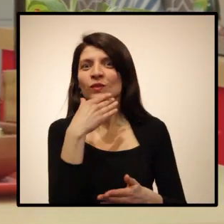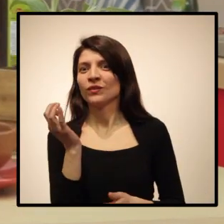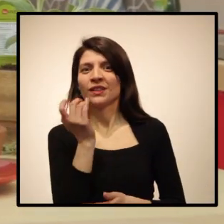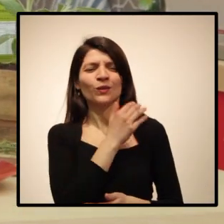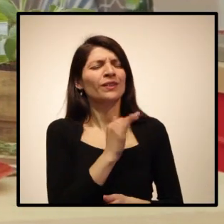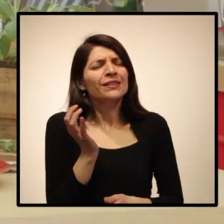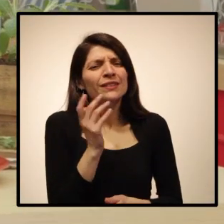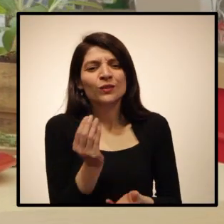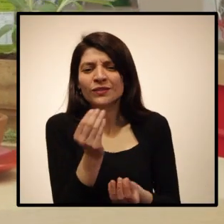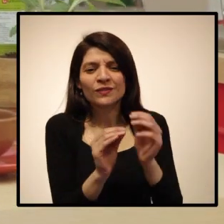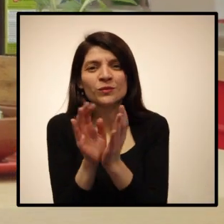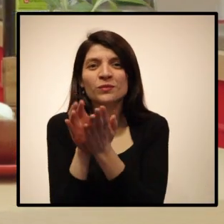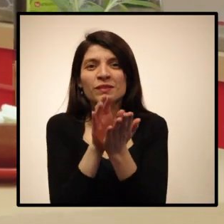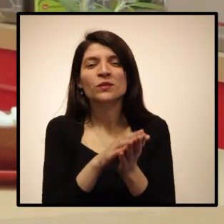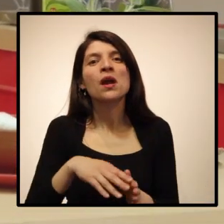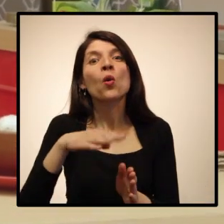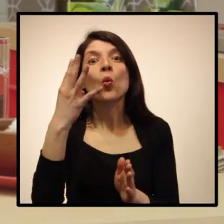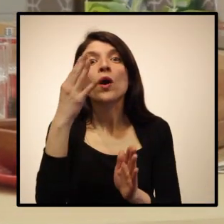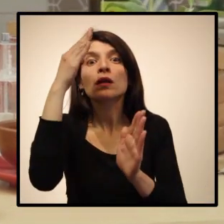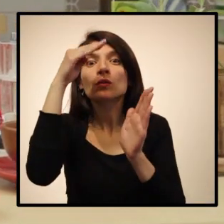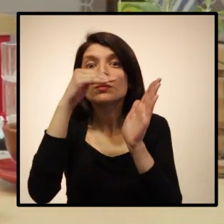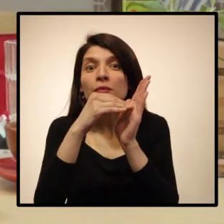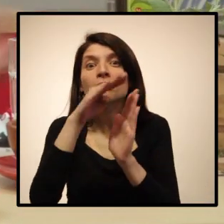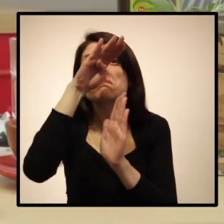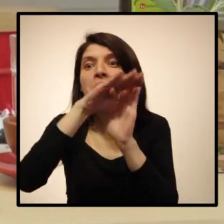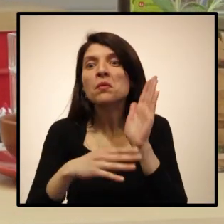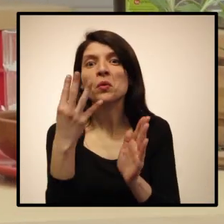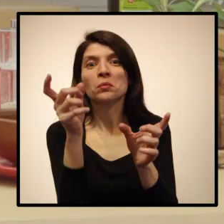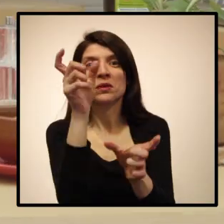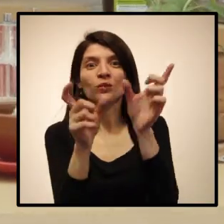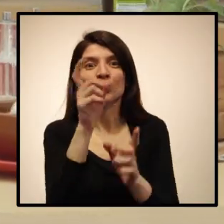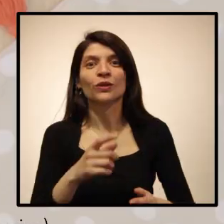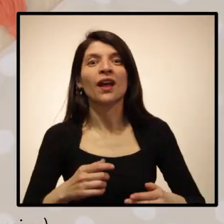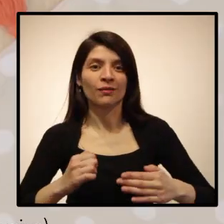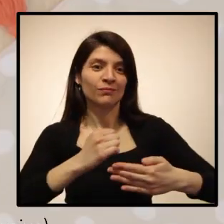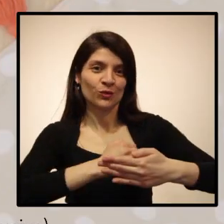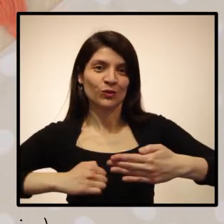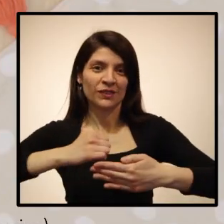Un rico estofado de marisco por menos de 4 lucas para 4 personas en la cocina Unimark.